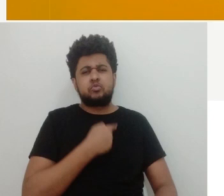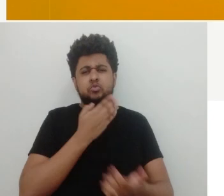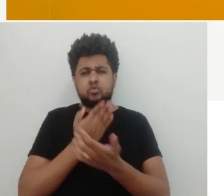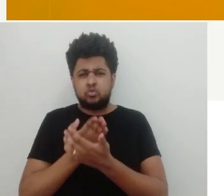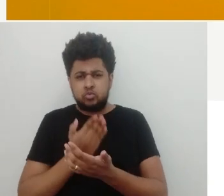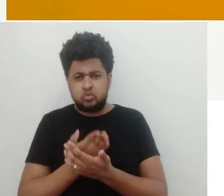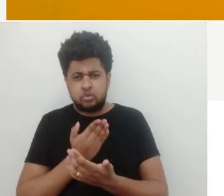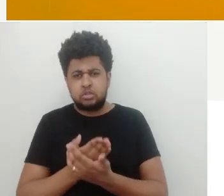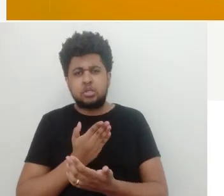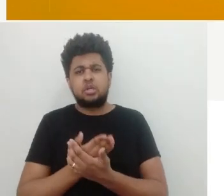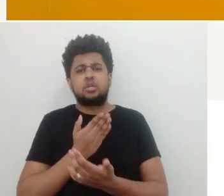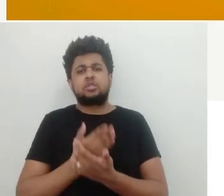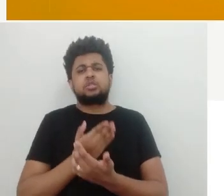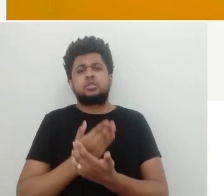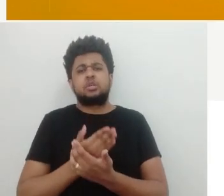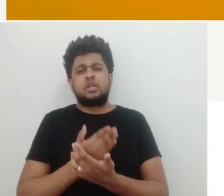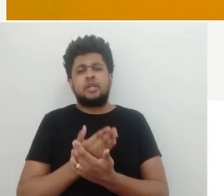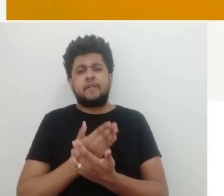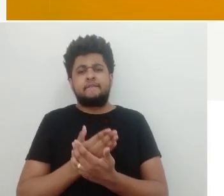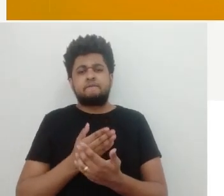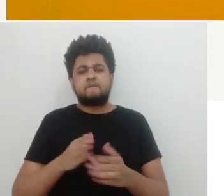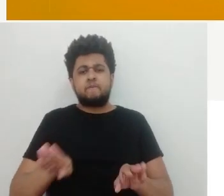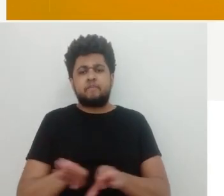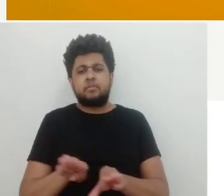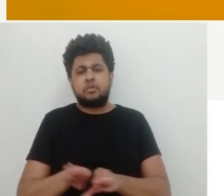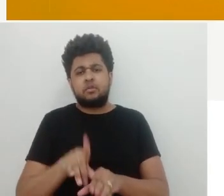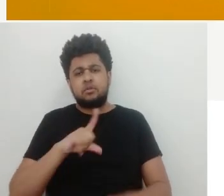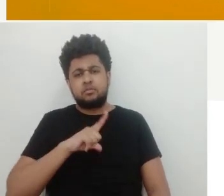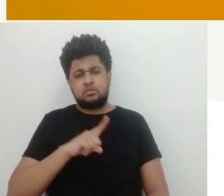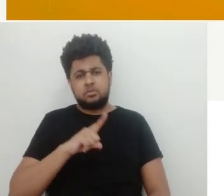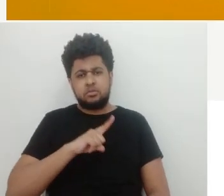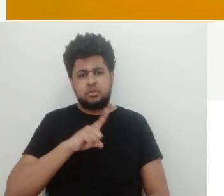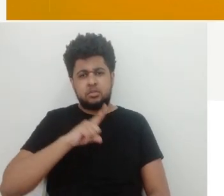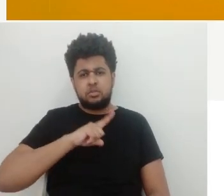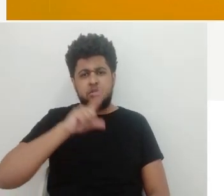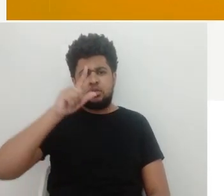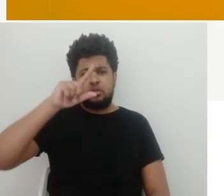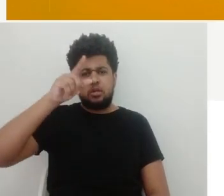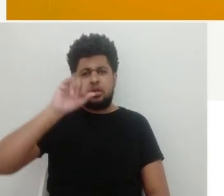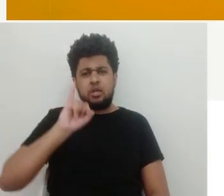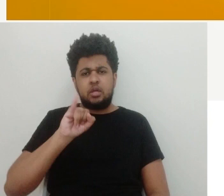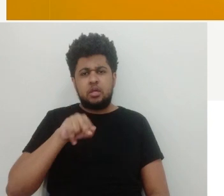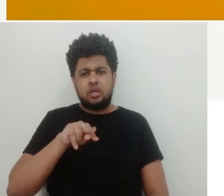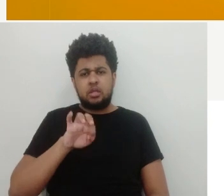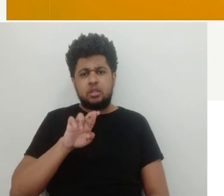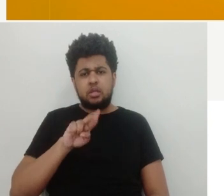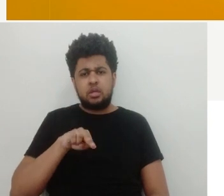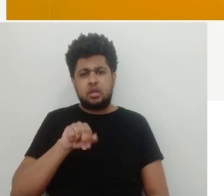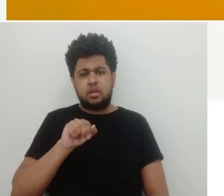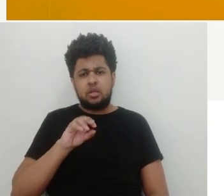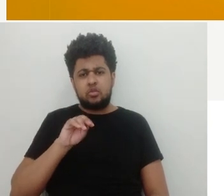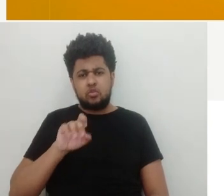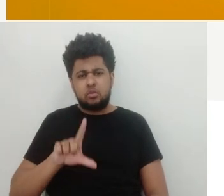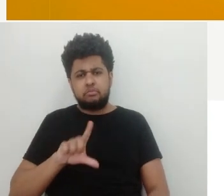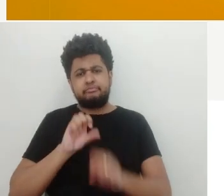hacia la educación en las artes. Y esos espacios me parece que son vitales y creo que les